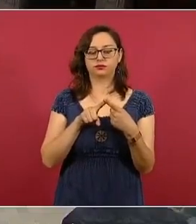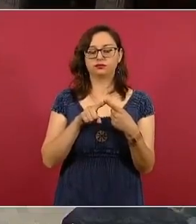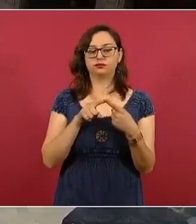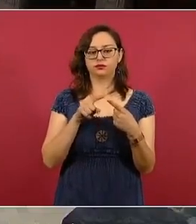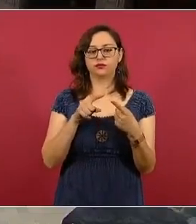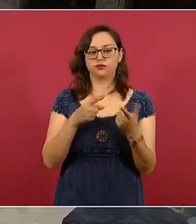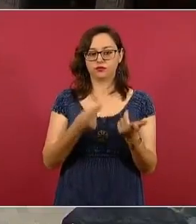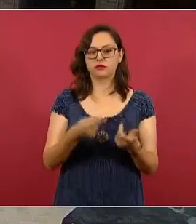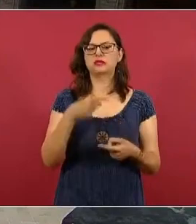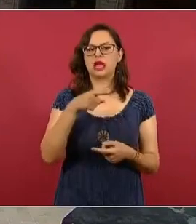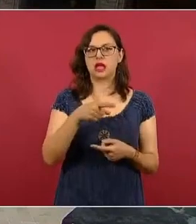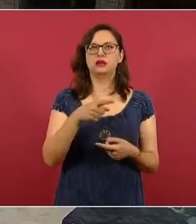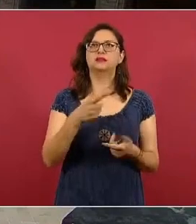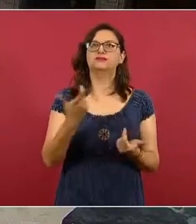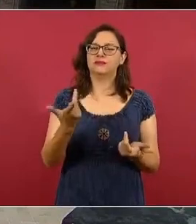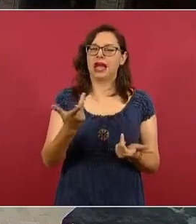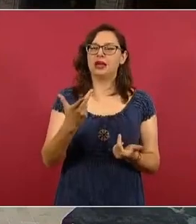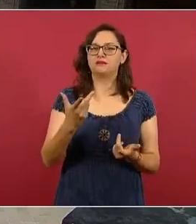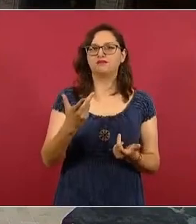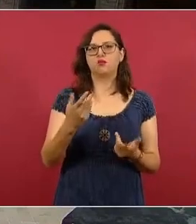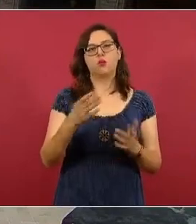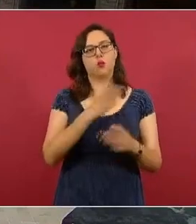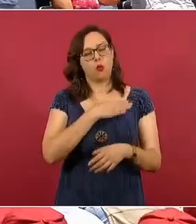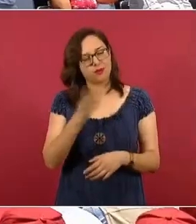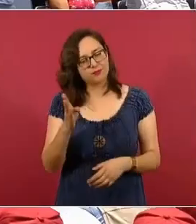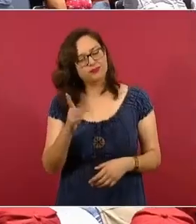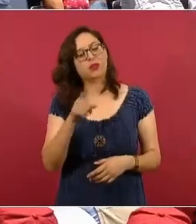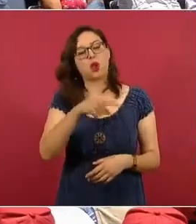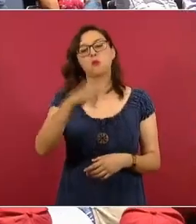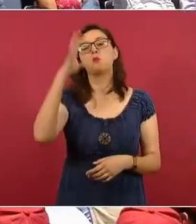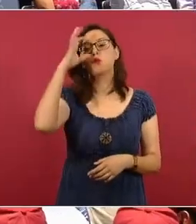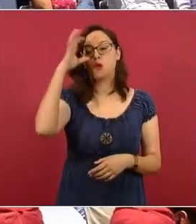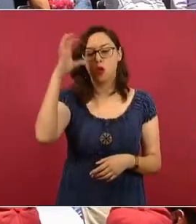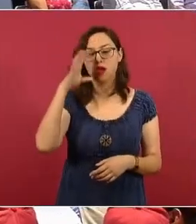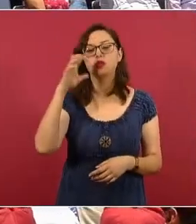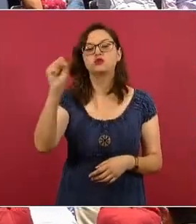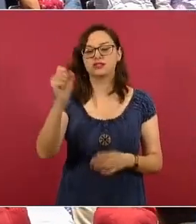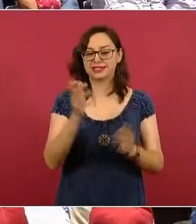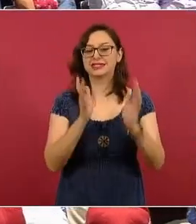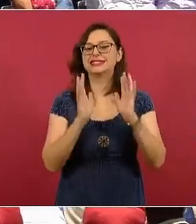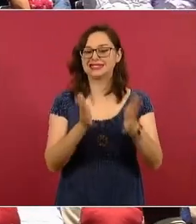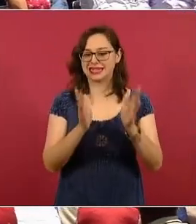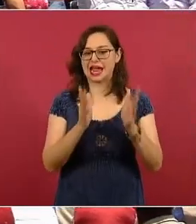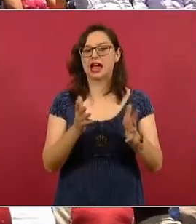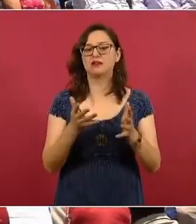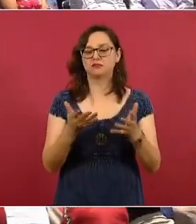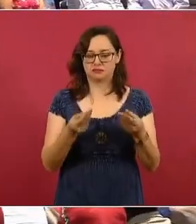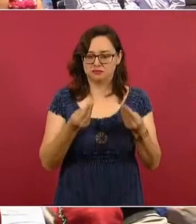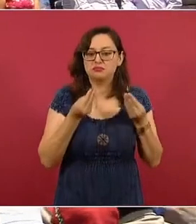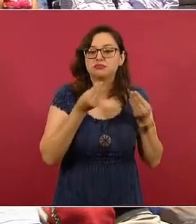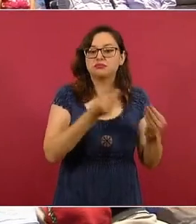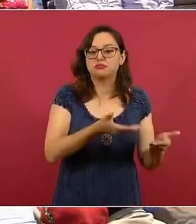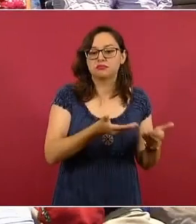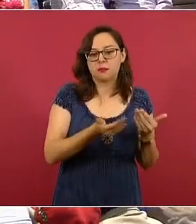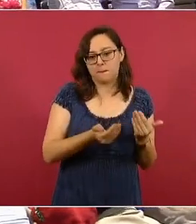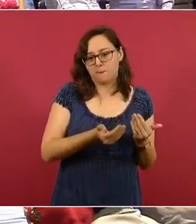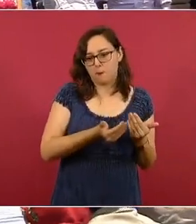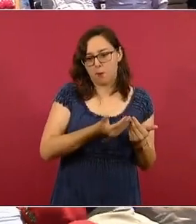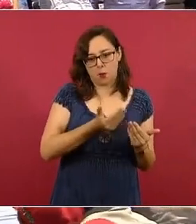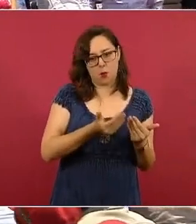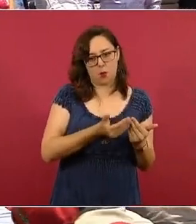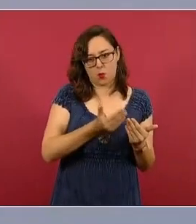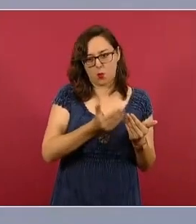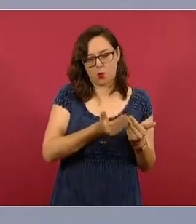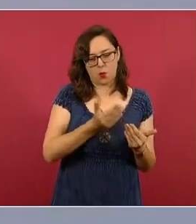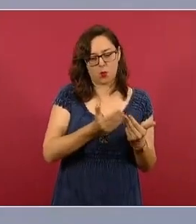productores, porque sí se aplica en Morelos lo del fertilizante, pero es muy reducido todavía el número